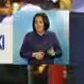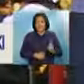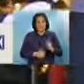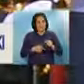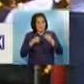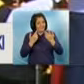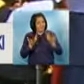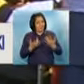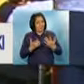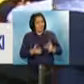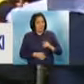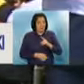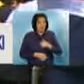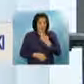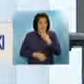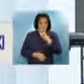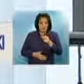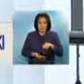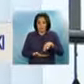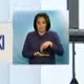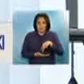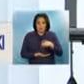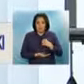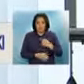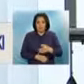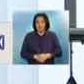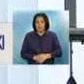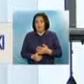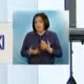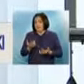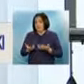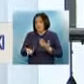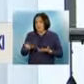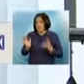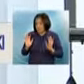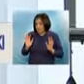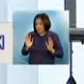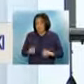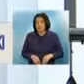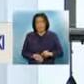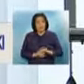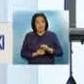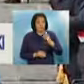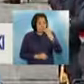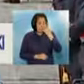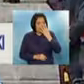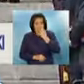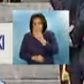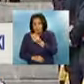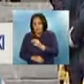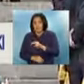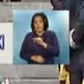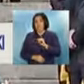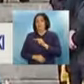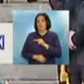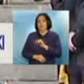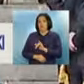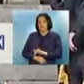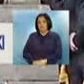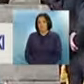perdido. Eso se nota muy bien en sus bailecitos, que quizá terminaron por enamorar a Nancy Lash.